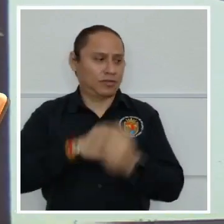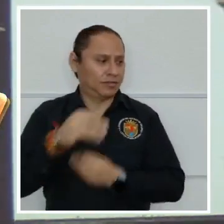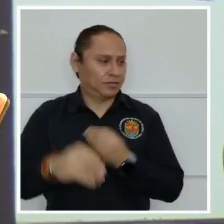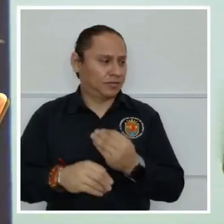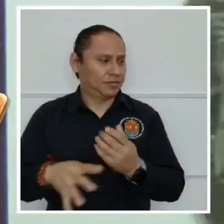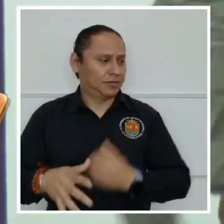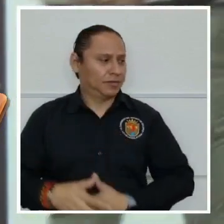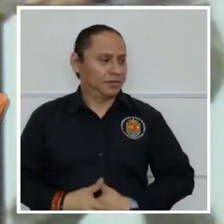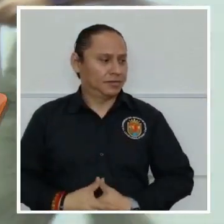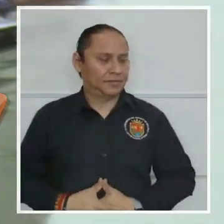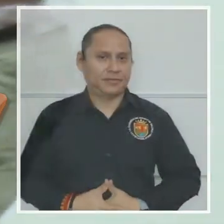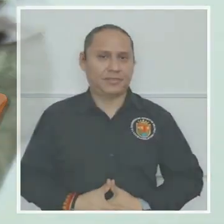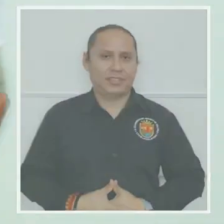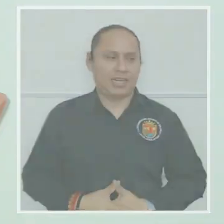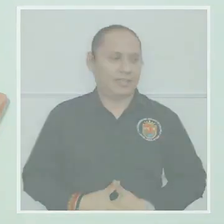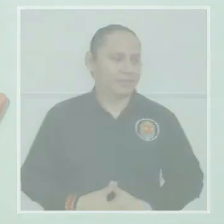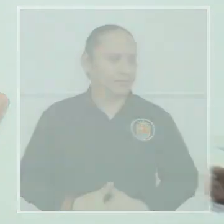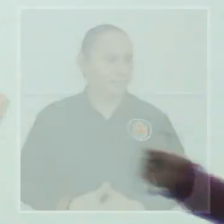discute.